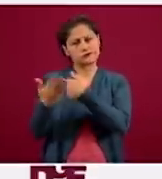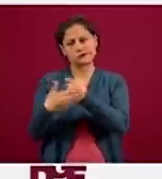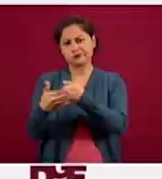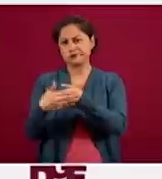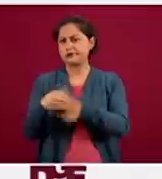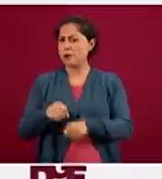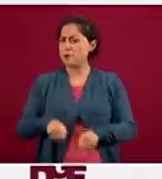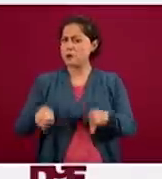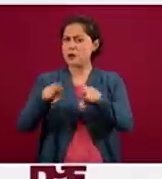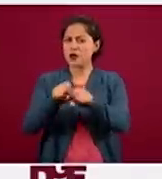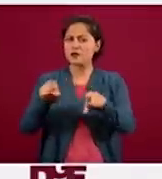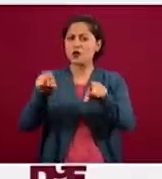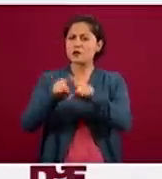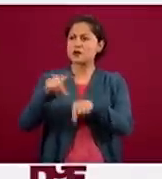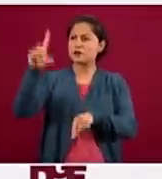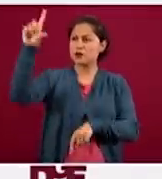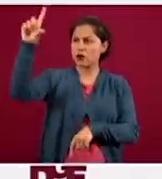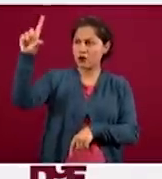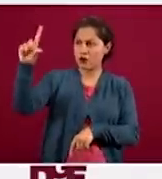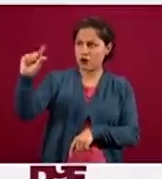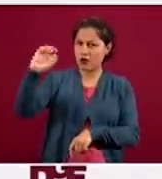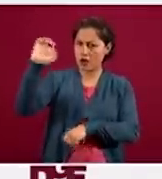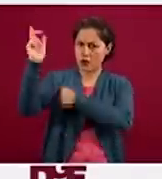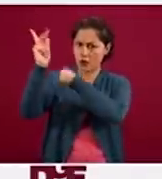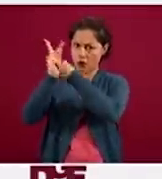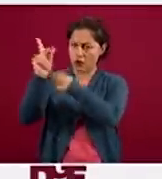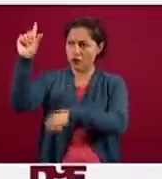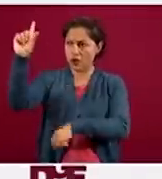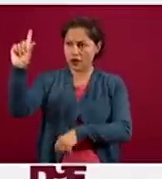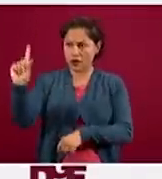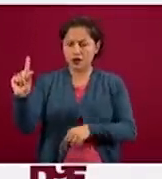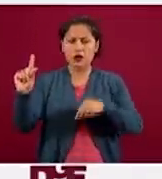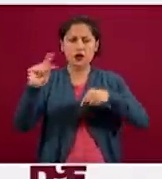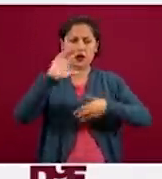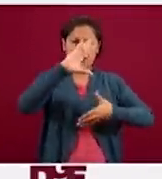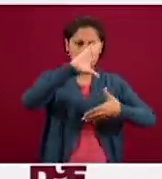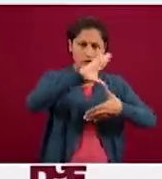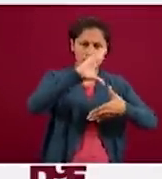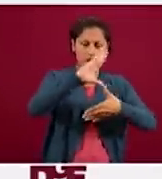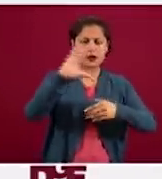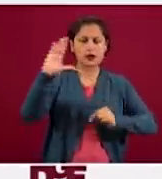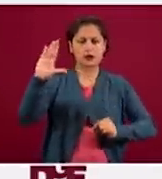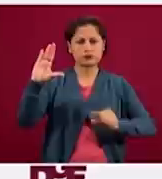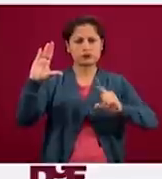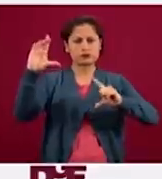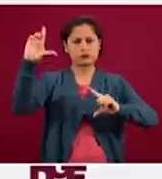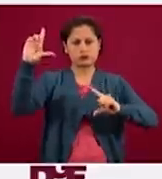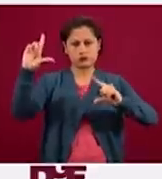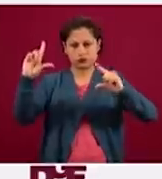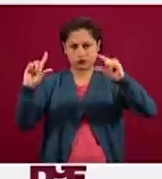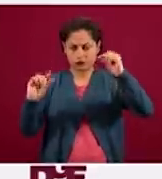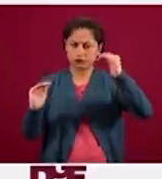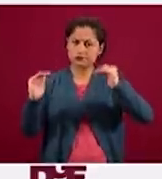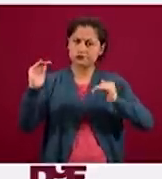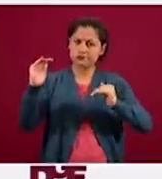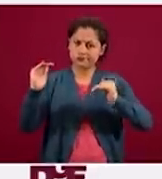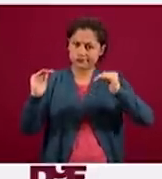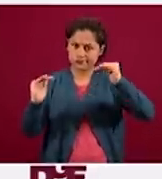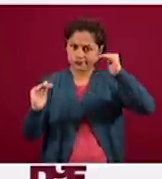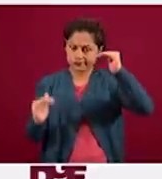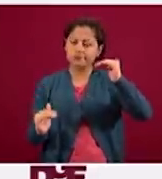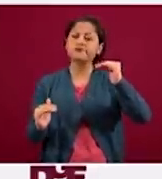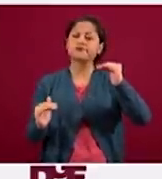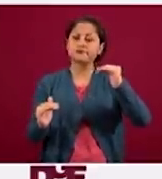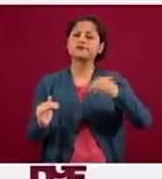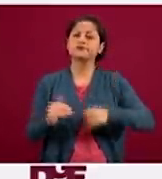días, cómo se reduce la región europea y cómo se incrementa la región de las Américas, que es, vamos a decir, prácticamente